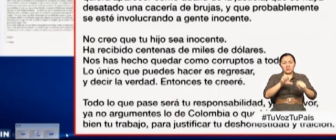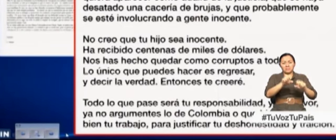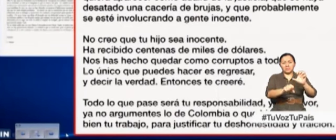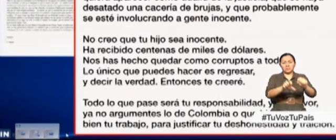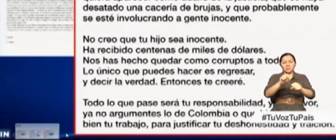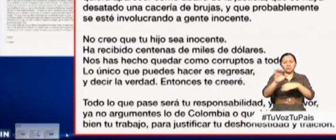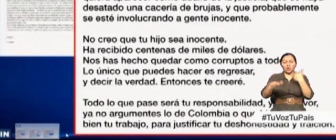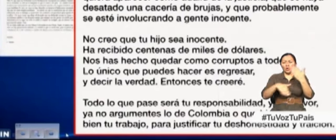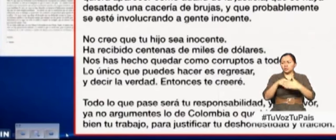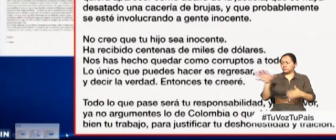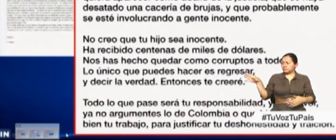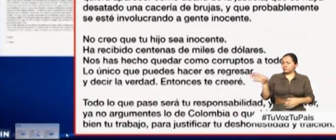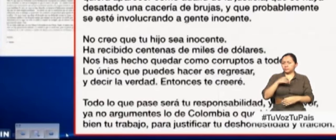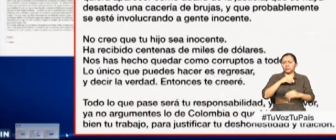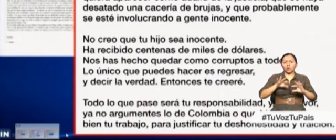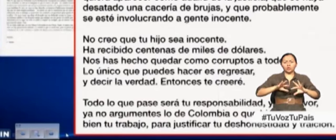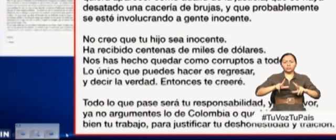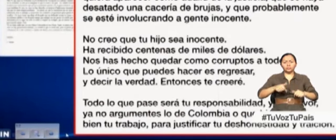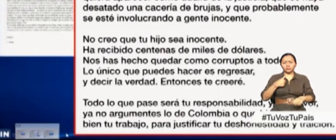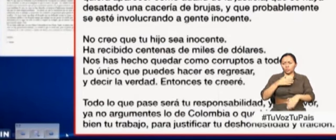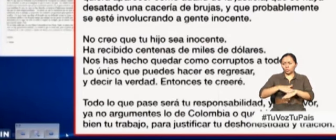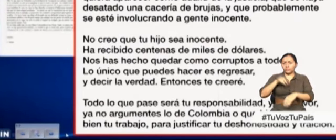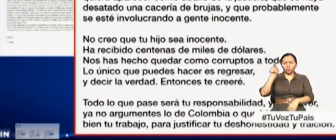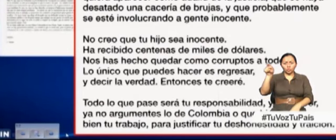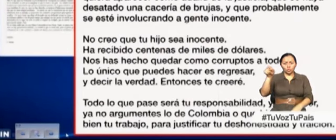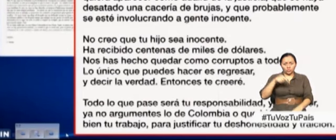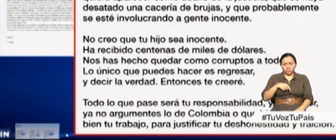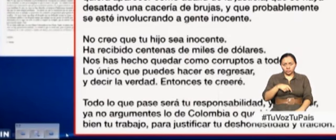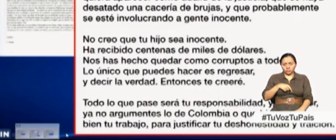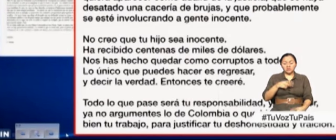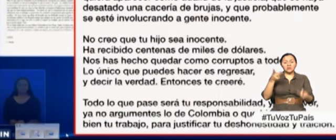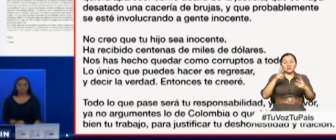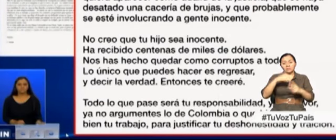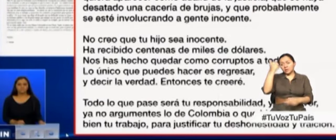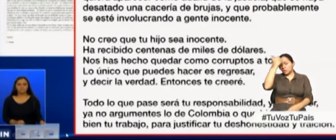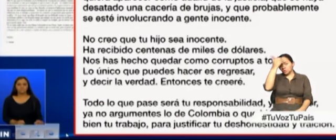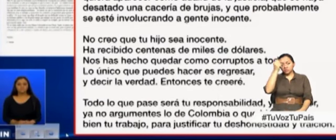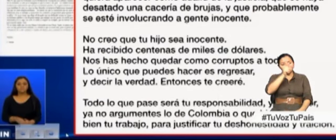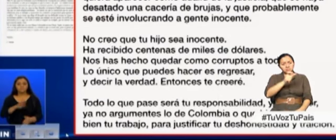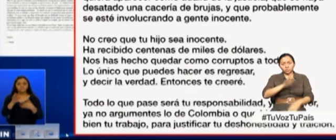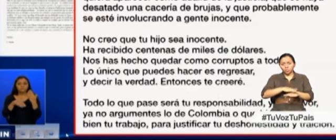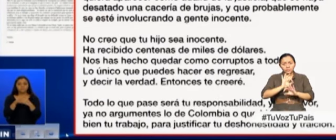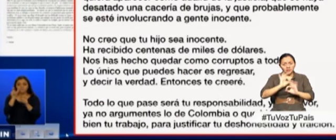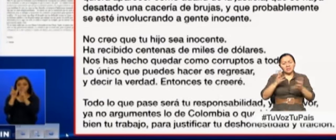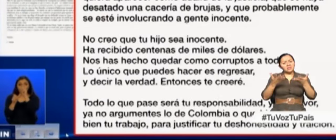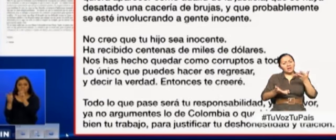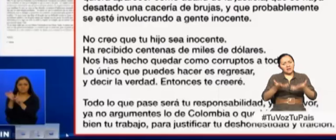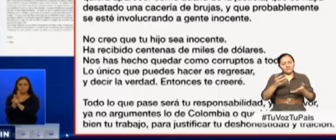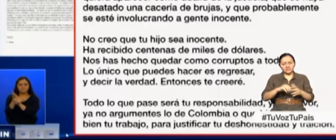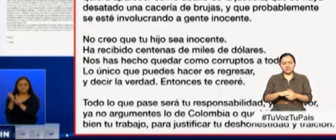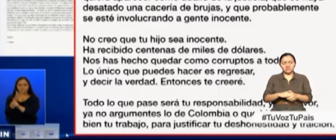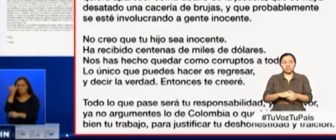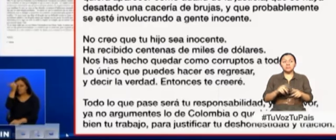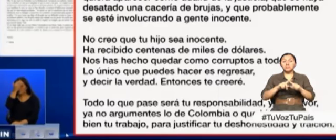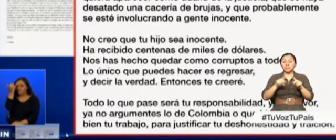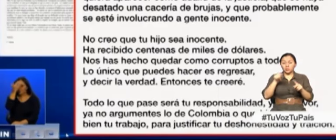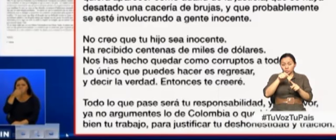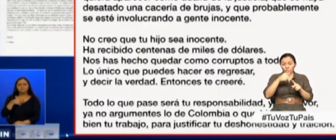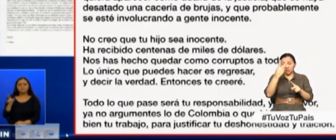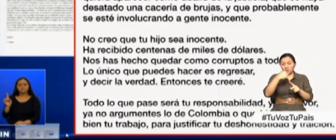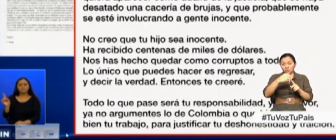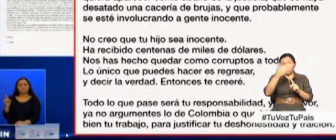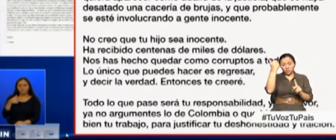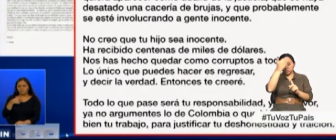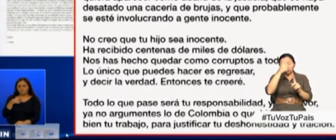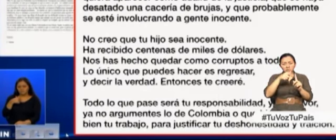nos dieron corrupto a todos, acuérdese. Y que probablemente se esté involucrando a gente inocente. No creo que tu hijo sea inocente. Esa es mi frontalidad,